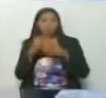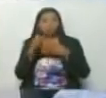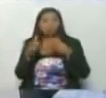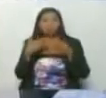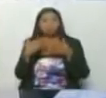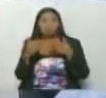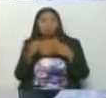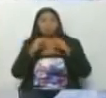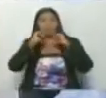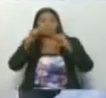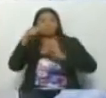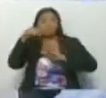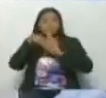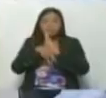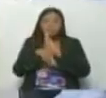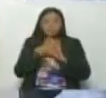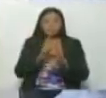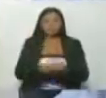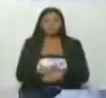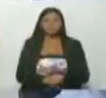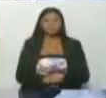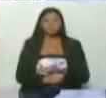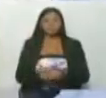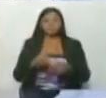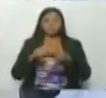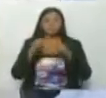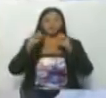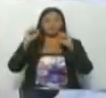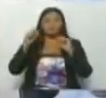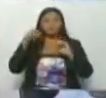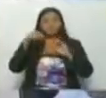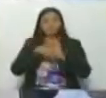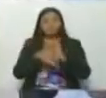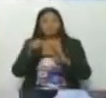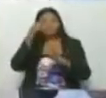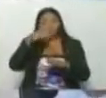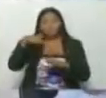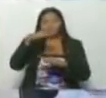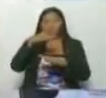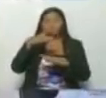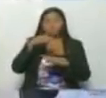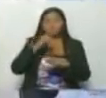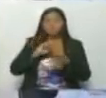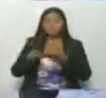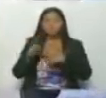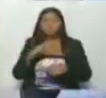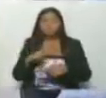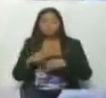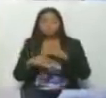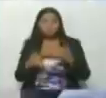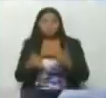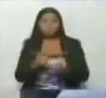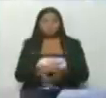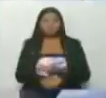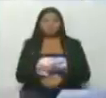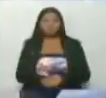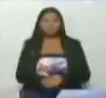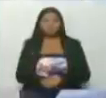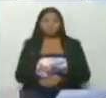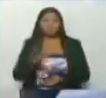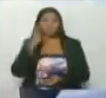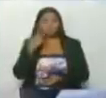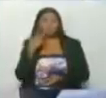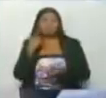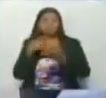interna hubo otros que ganaron la interna y el pueblo los castigó posteriormente hubo otros que en los